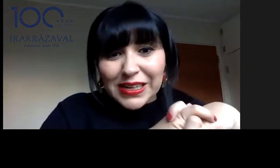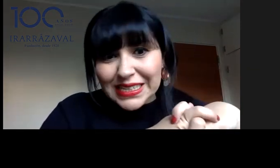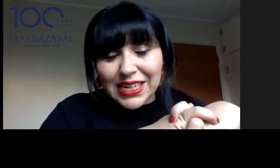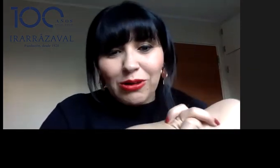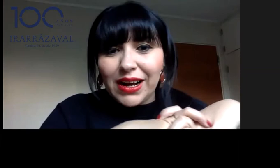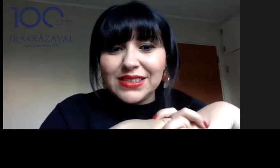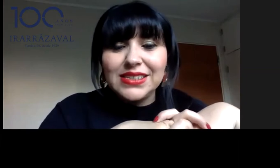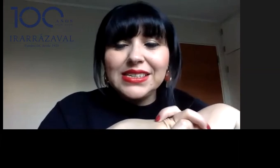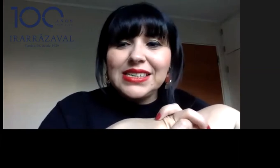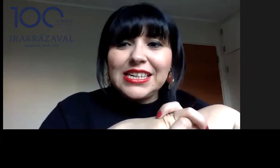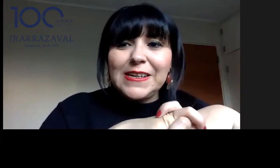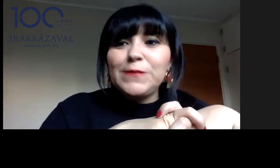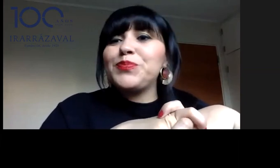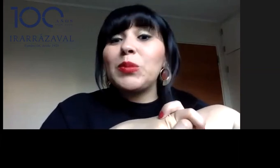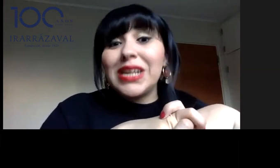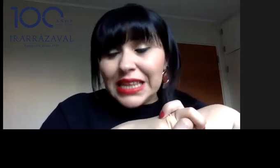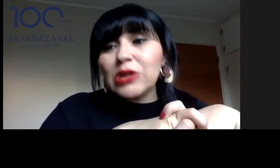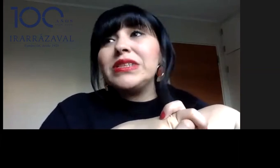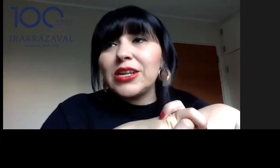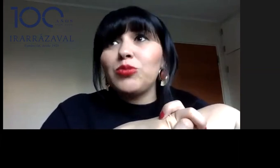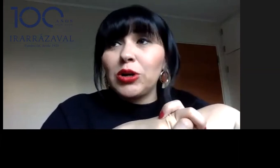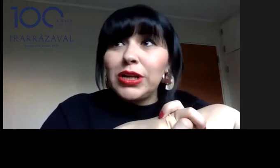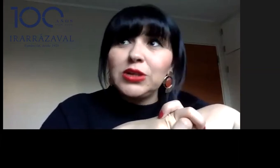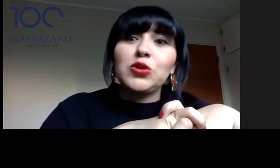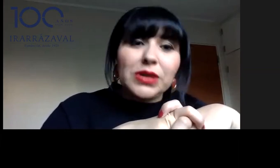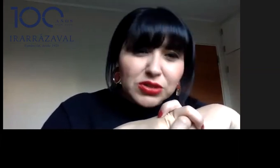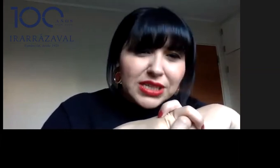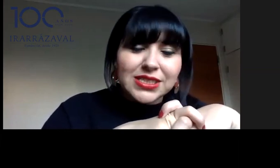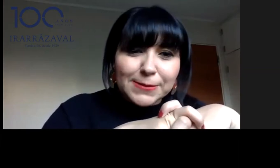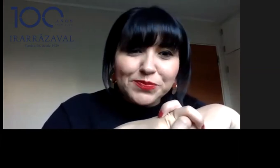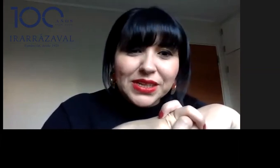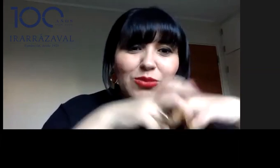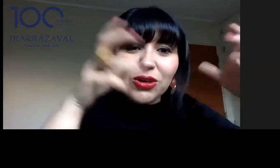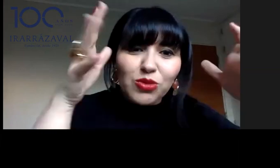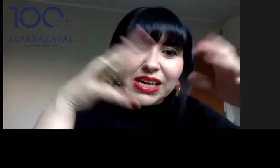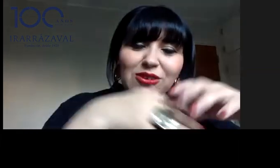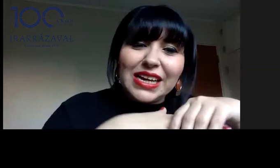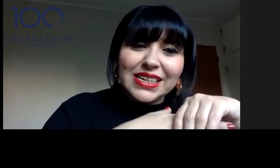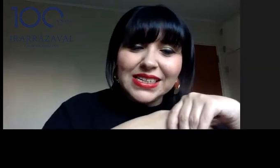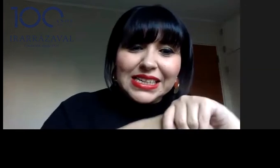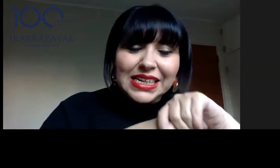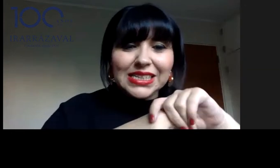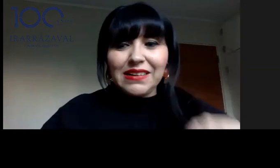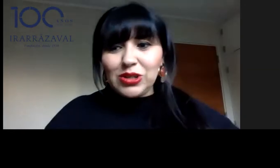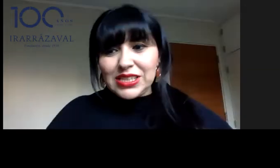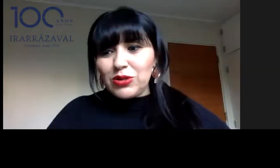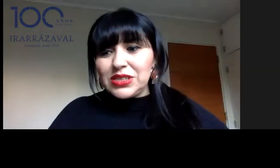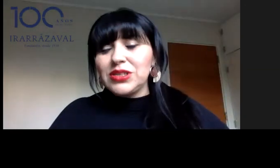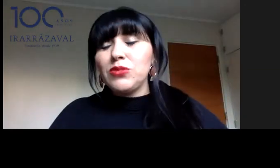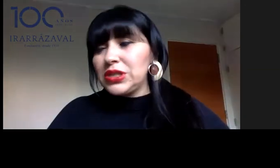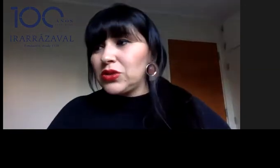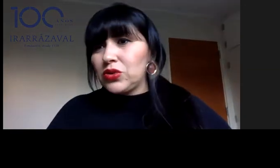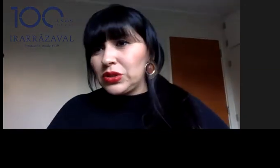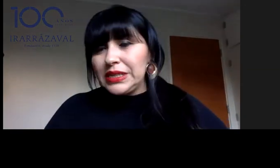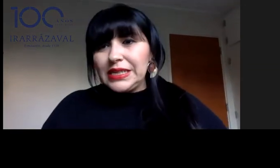previene, feliz de que lo hagan. Porque la idea es comentar con más colegios, con más docentes, con más comunidades escolares, este trabajo que estamos haciendo